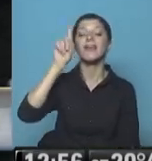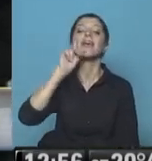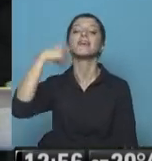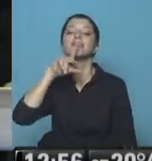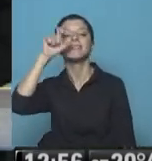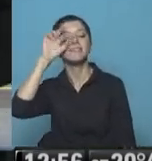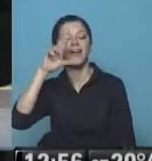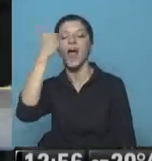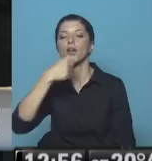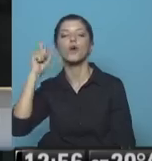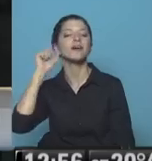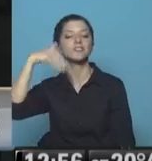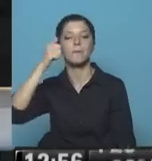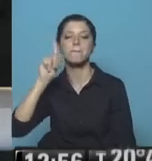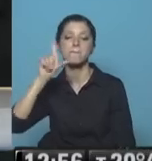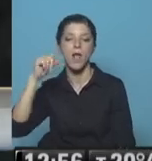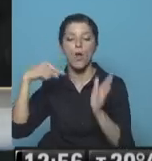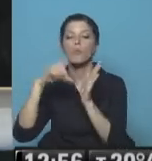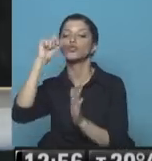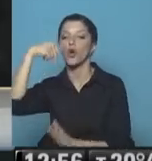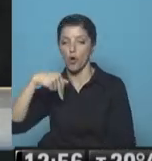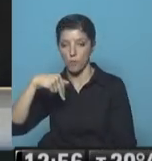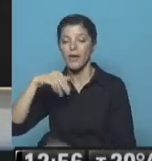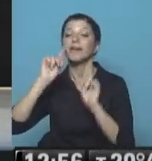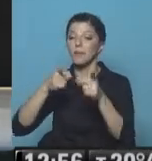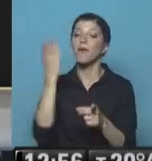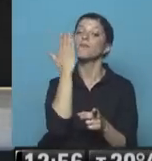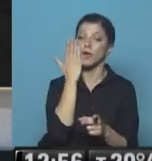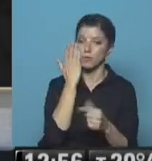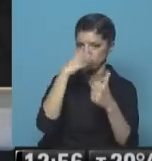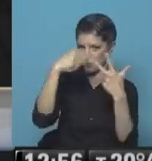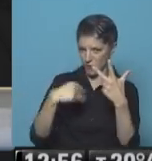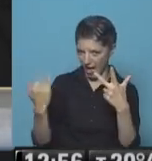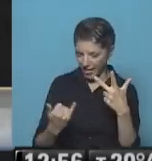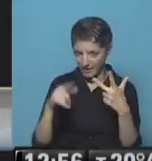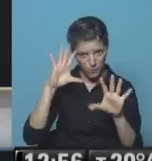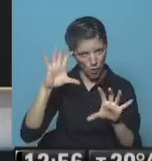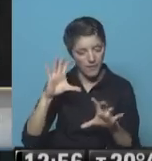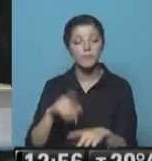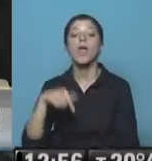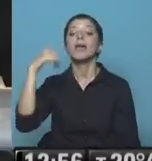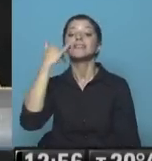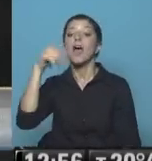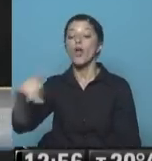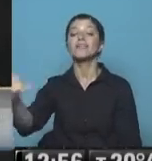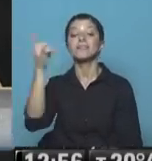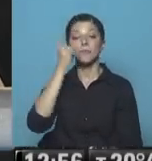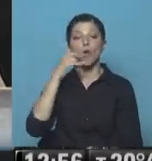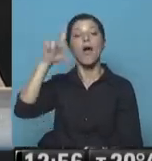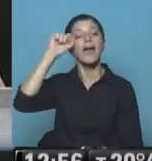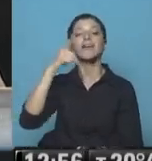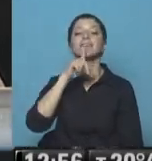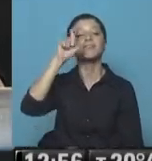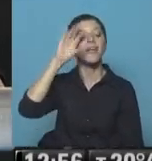v7inter@gmail.com y la red social Facebook Yo Veo Visión 7 Internacional. Se han comunicado con nosotros ya. Esteban de Villamartelli dice: ¿por qué no se